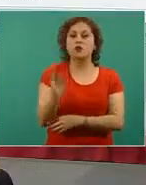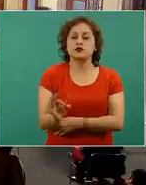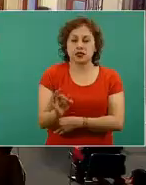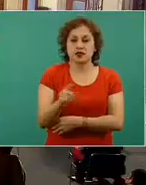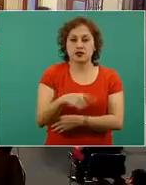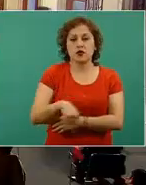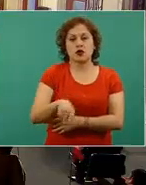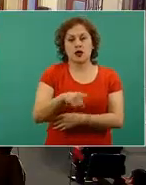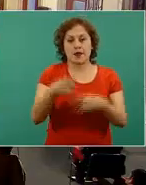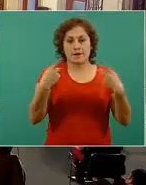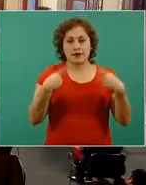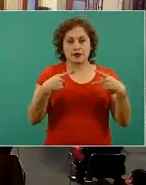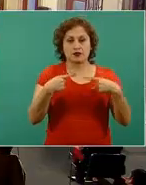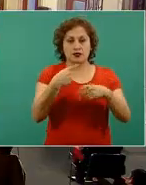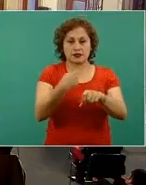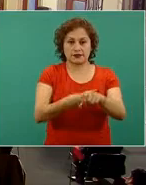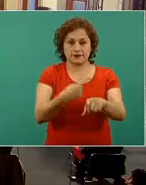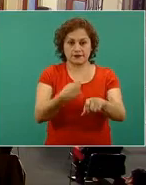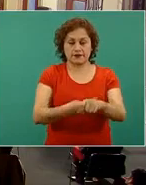confirmados.